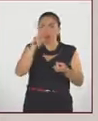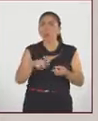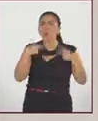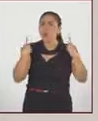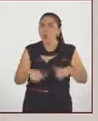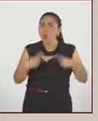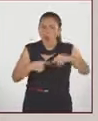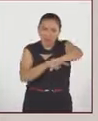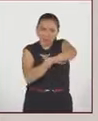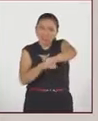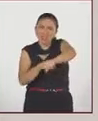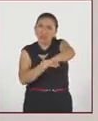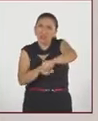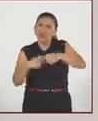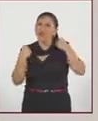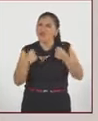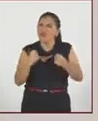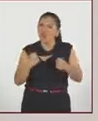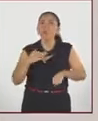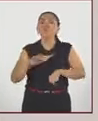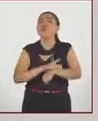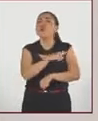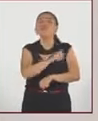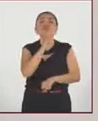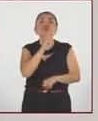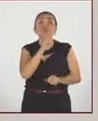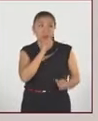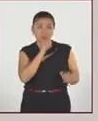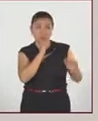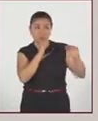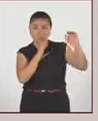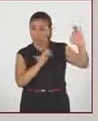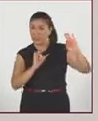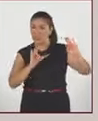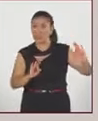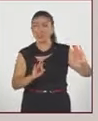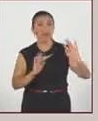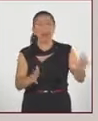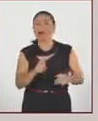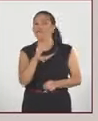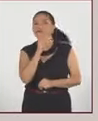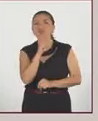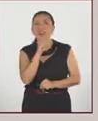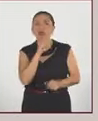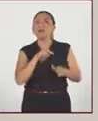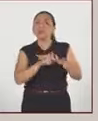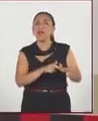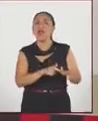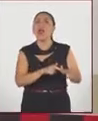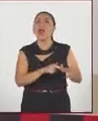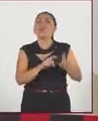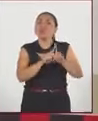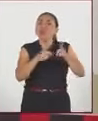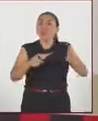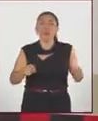anterior. Esto es porque aún no se termina de madurar la tibia y está